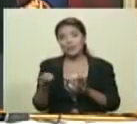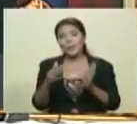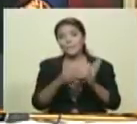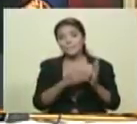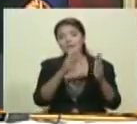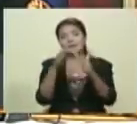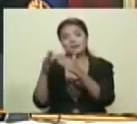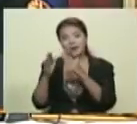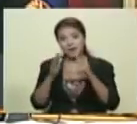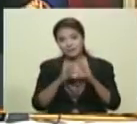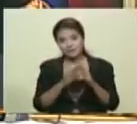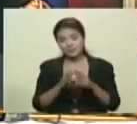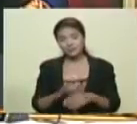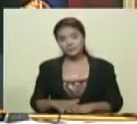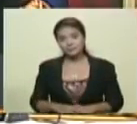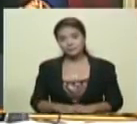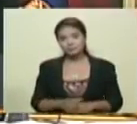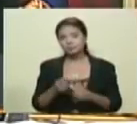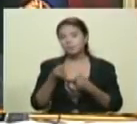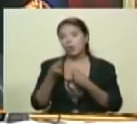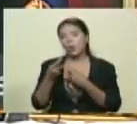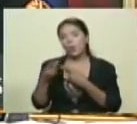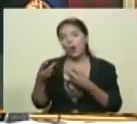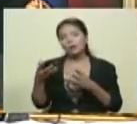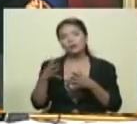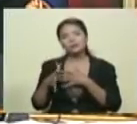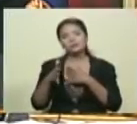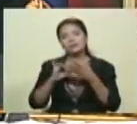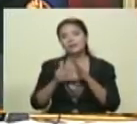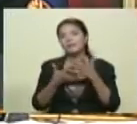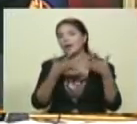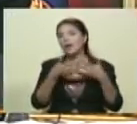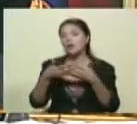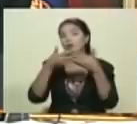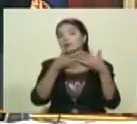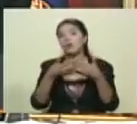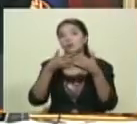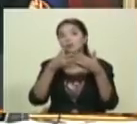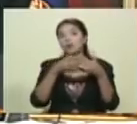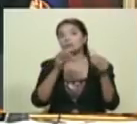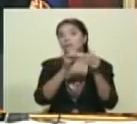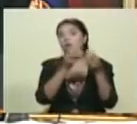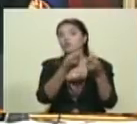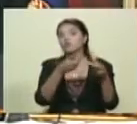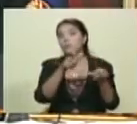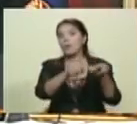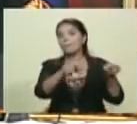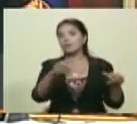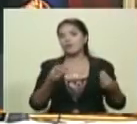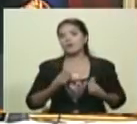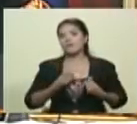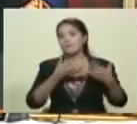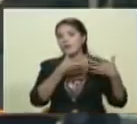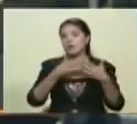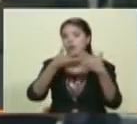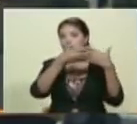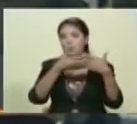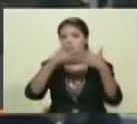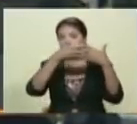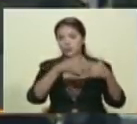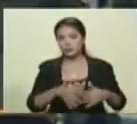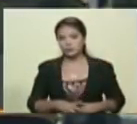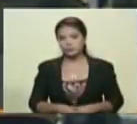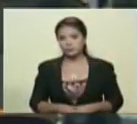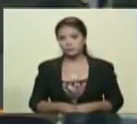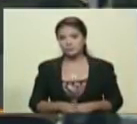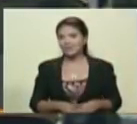1.700.000 viviendas, ¿cuántas significaría eso en Estados Unidos de acuerdo al número de habitantes que tiene Estados Unidos? A